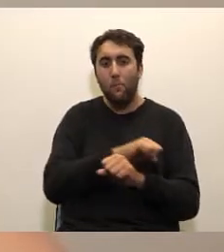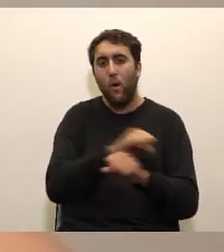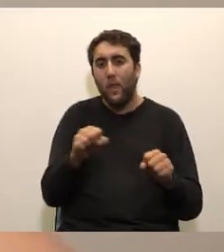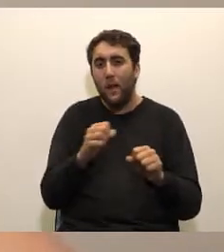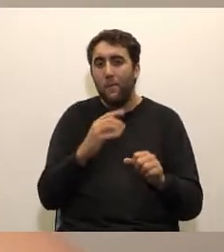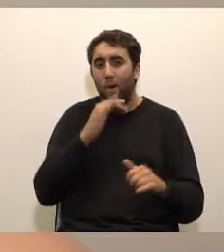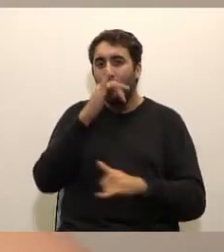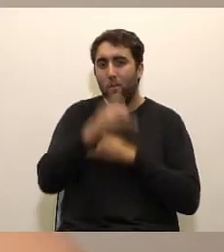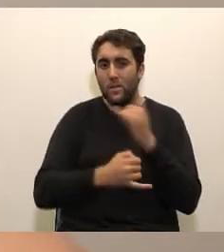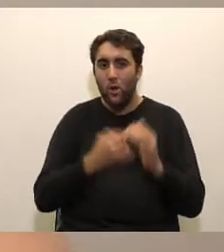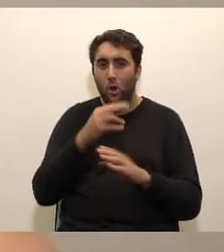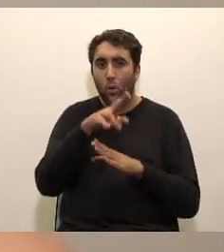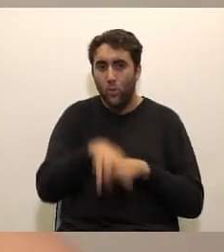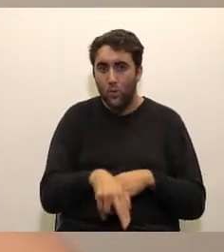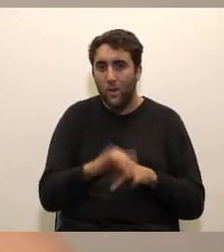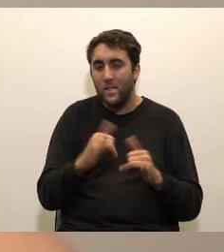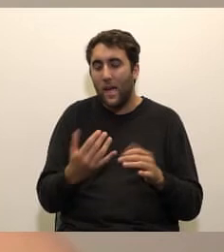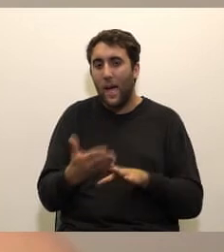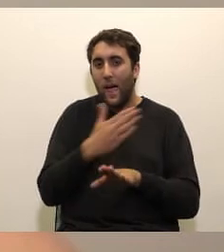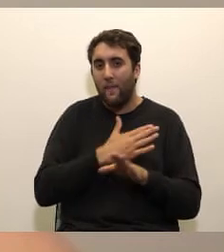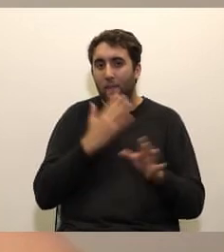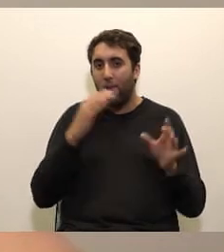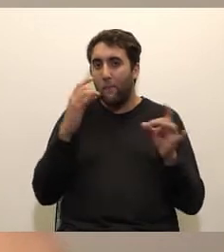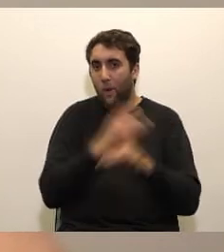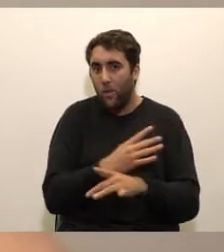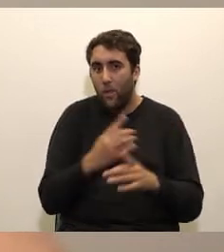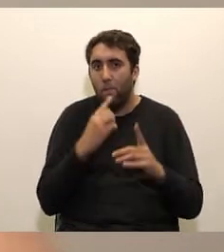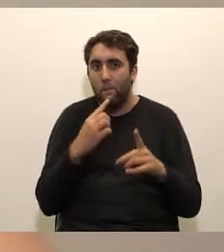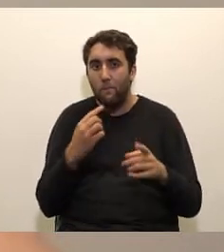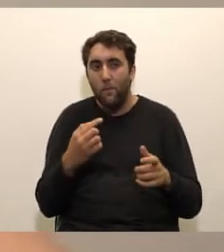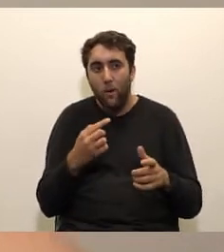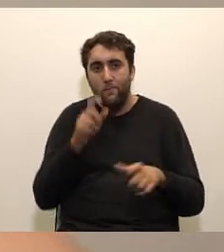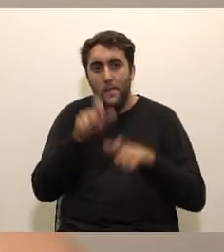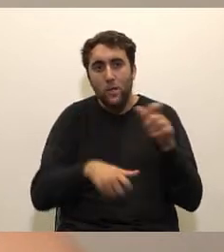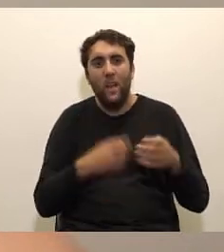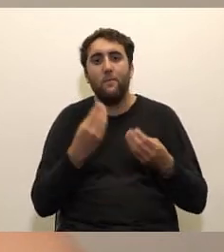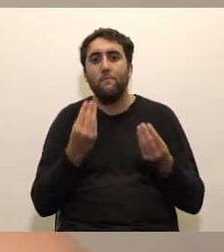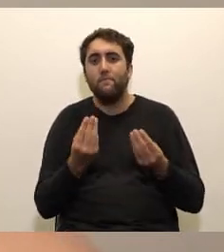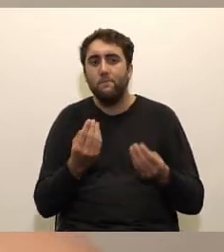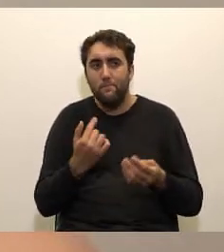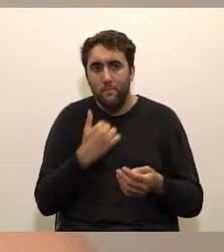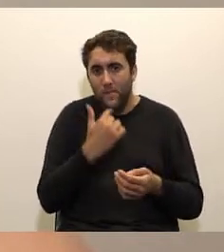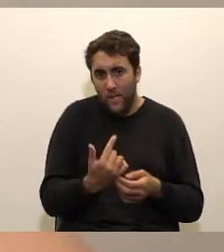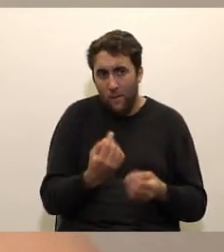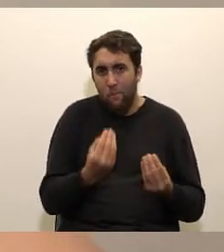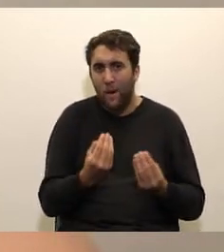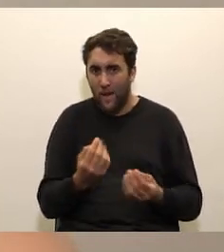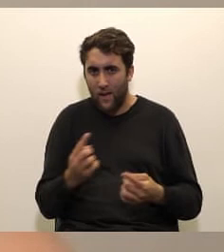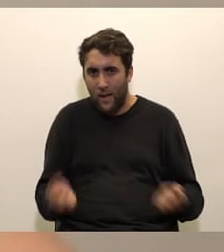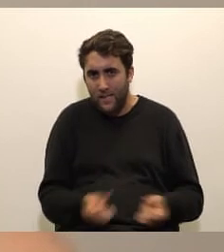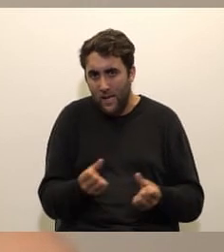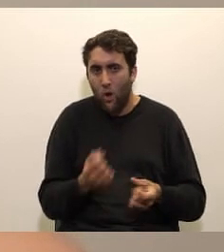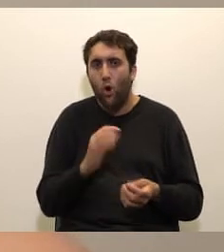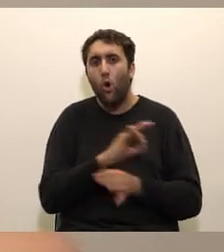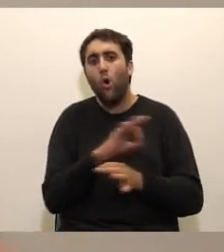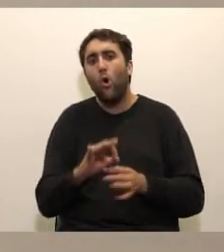de esta información no es sencillo a veces, y ahí hay como un desafío también de, cómo puede sernos útil esta información y de qué